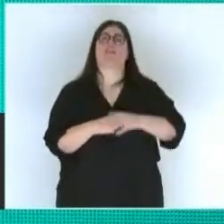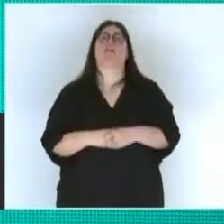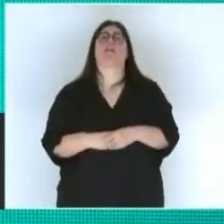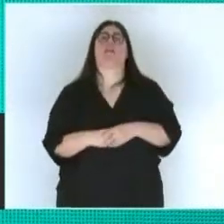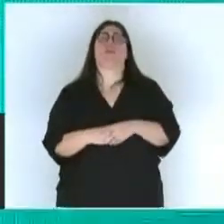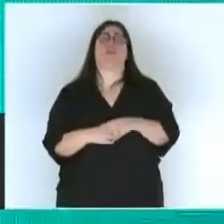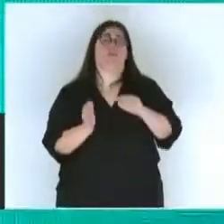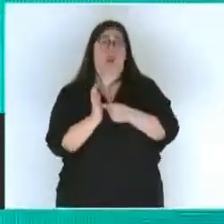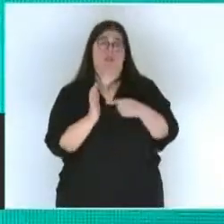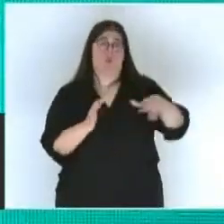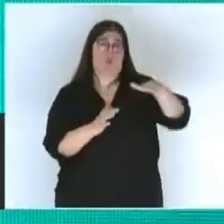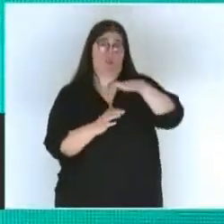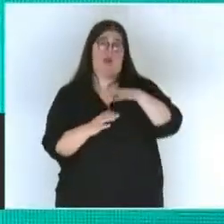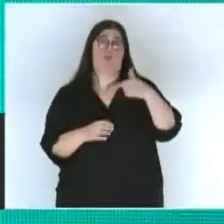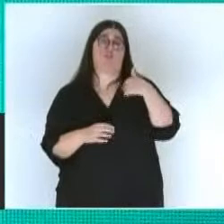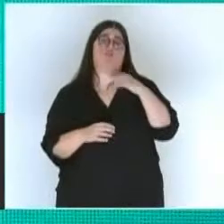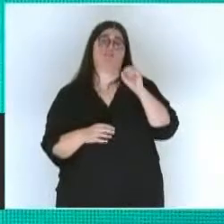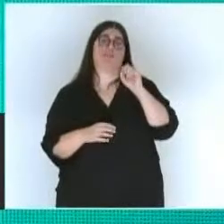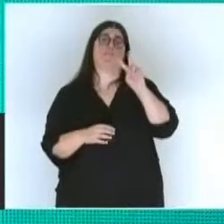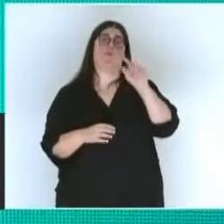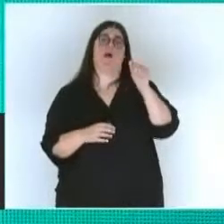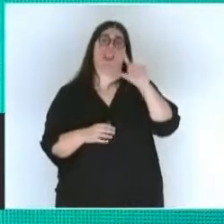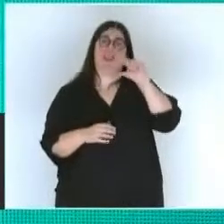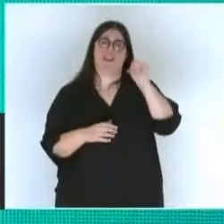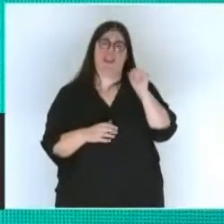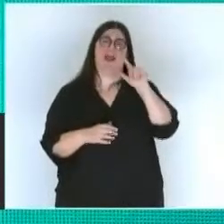por la ciudad. Soy Valeria García,